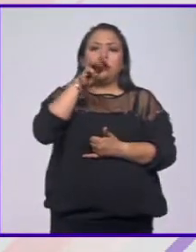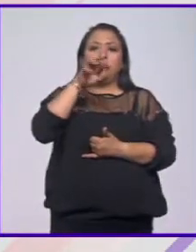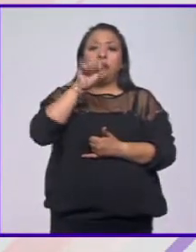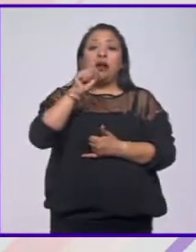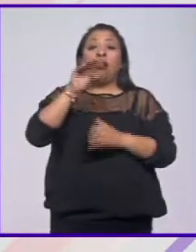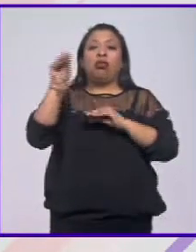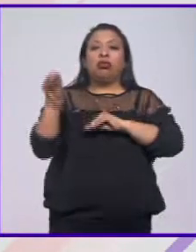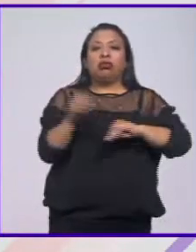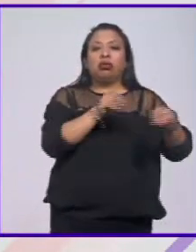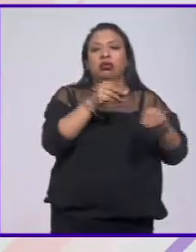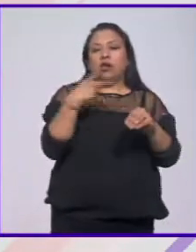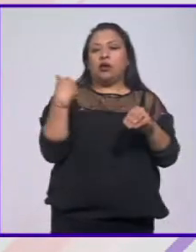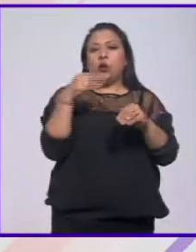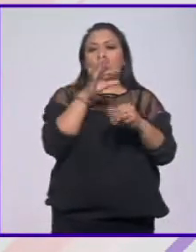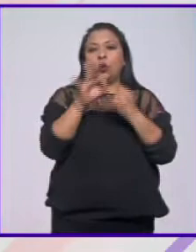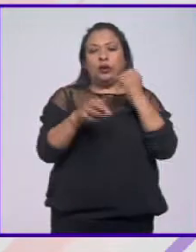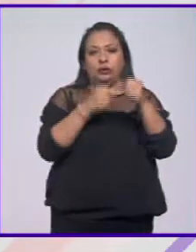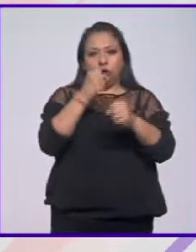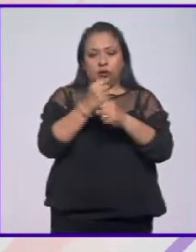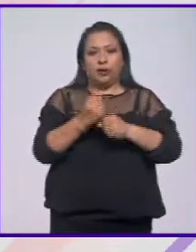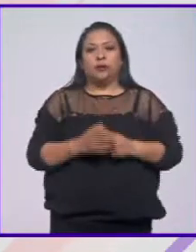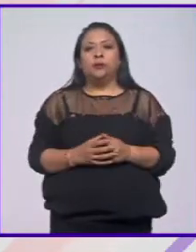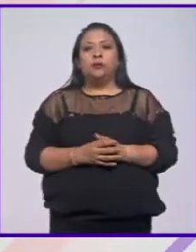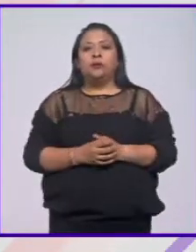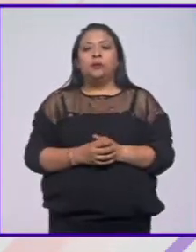en los últimos años.